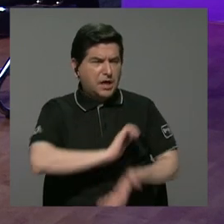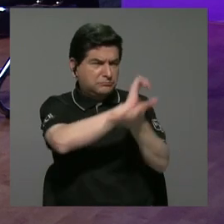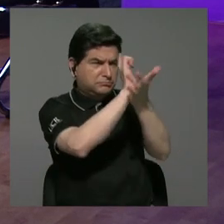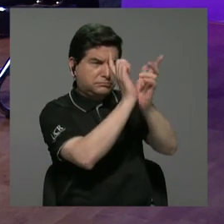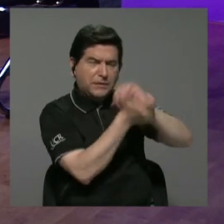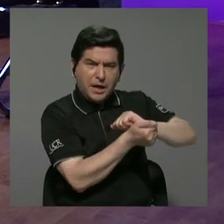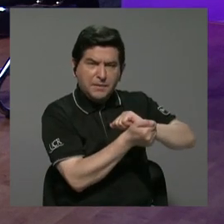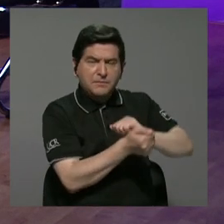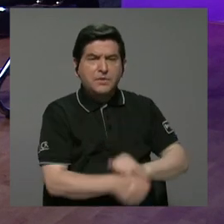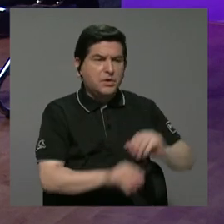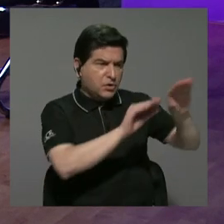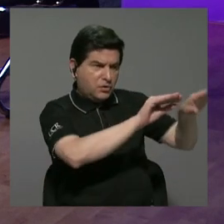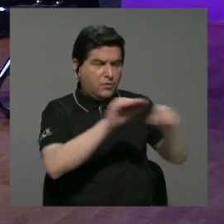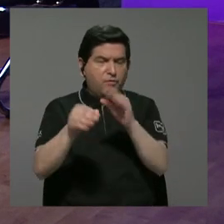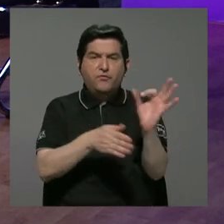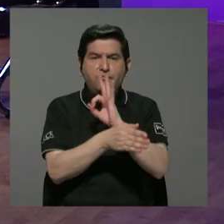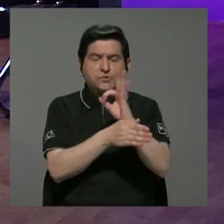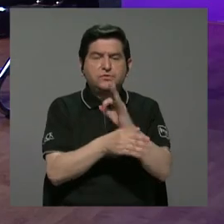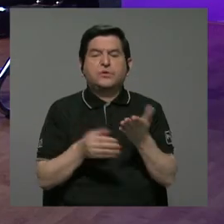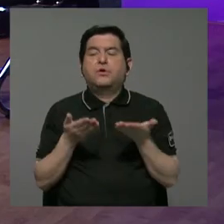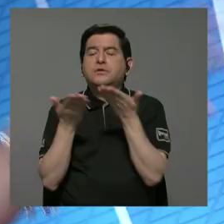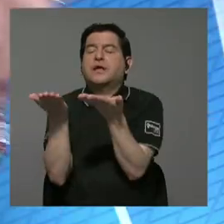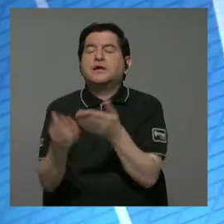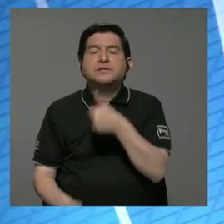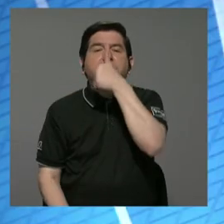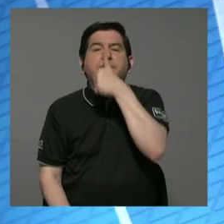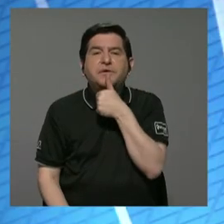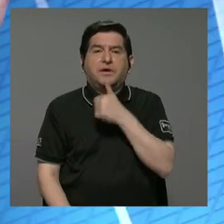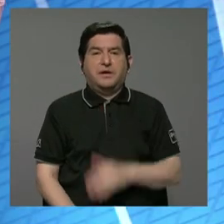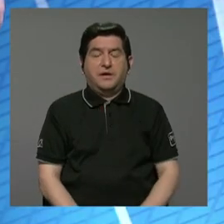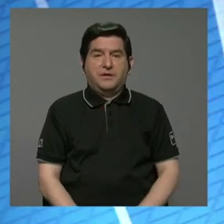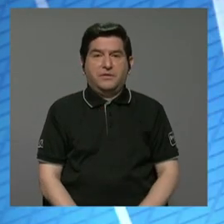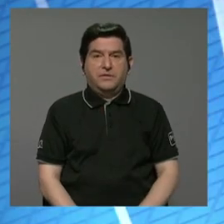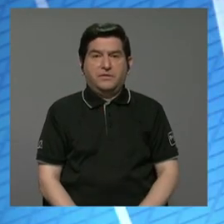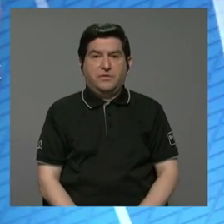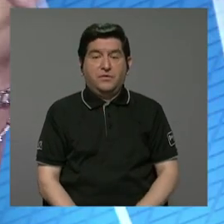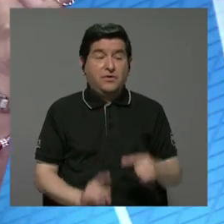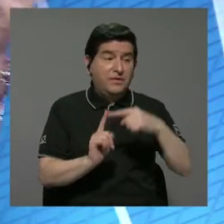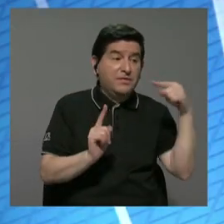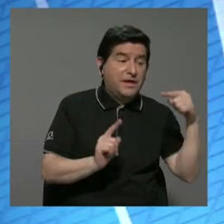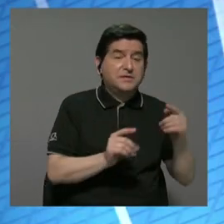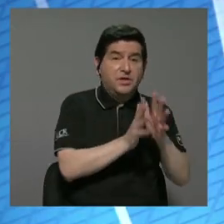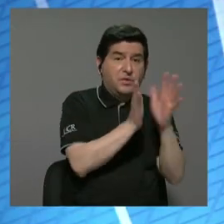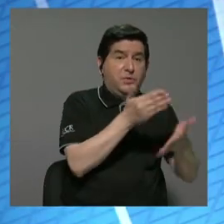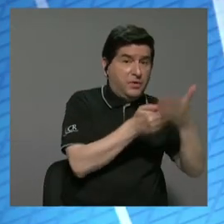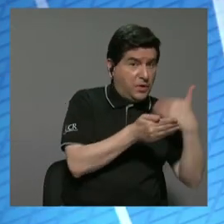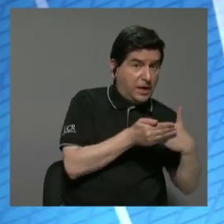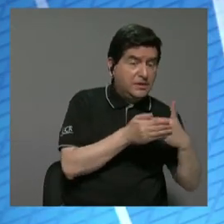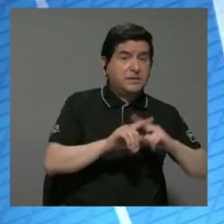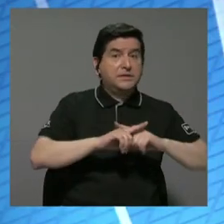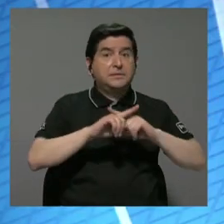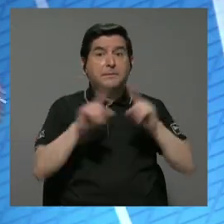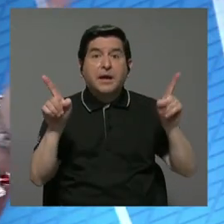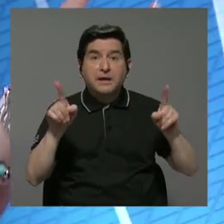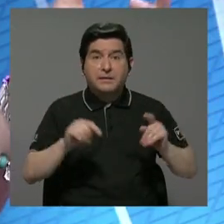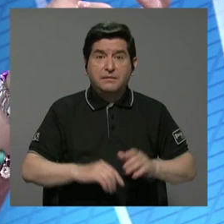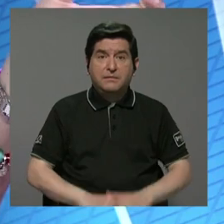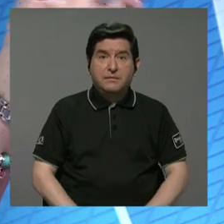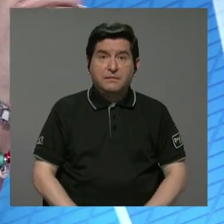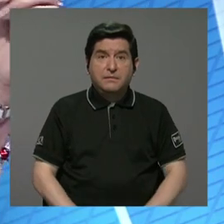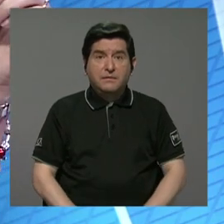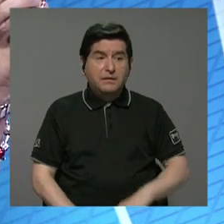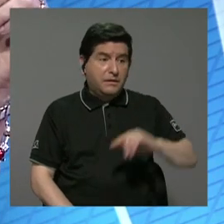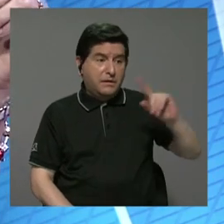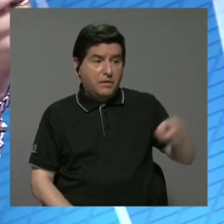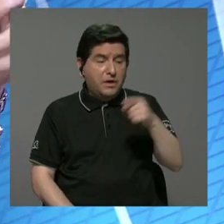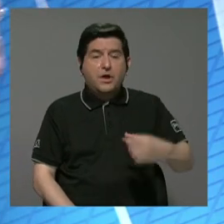transición, ¿verdad?, de trasladarle funciones a lo privado, que genera lo público, pero por el otro lado, quitan